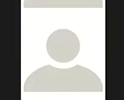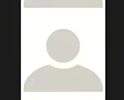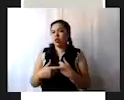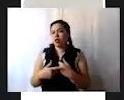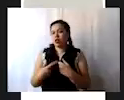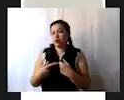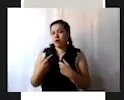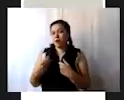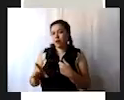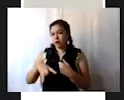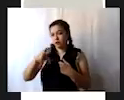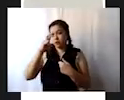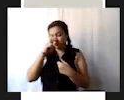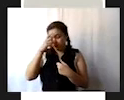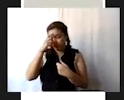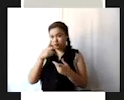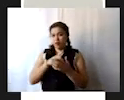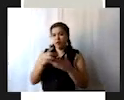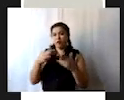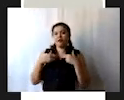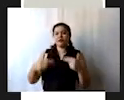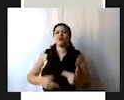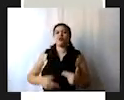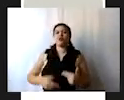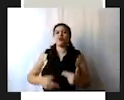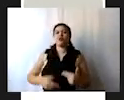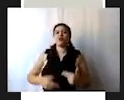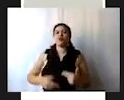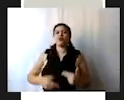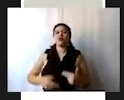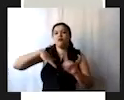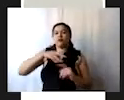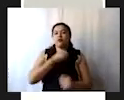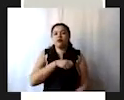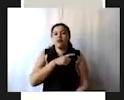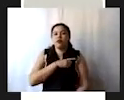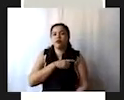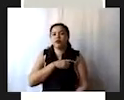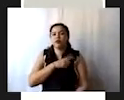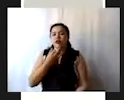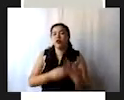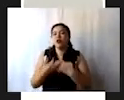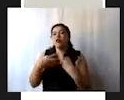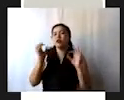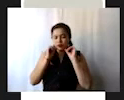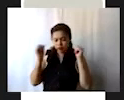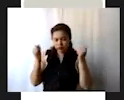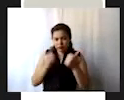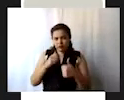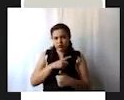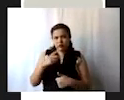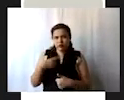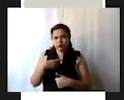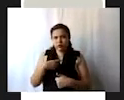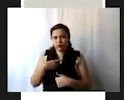la exigencia de derechos humanos y de un medio ambiente sano, pues todas las organizaciones sí deberían optar por